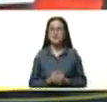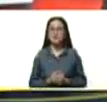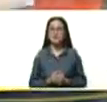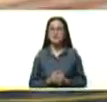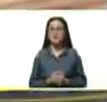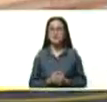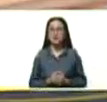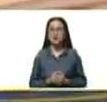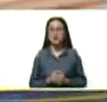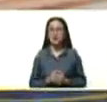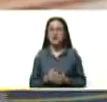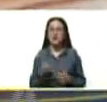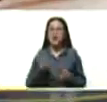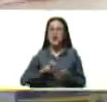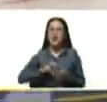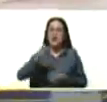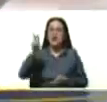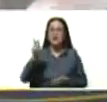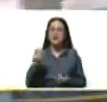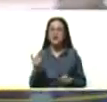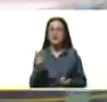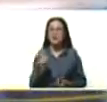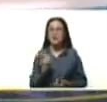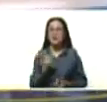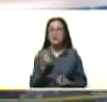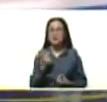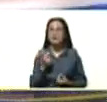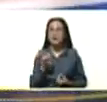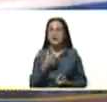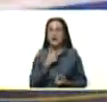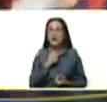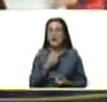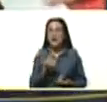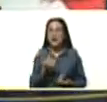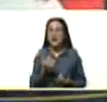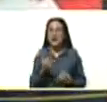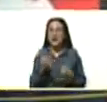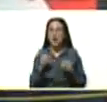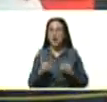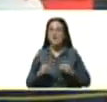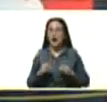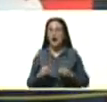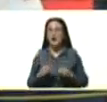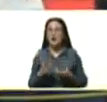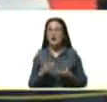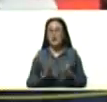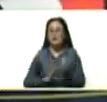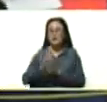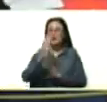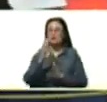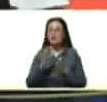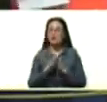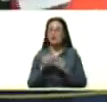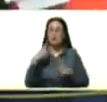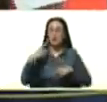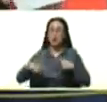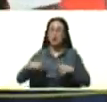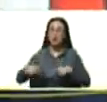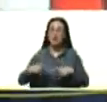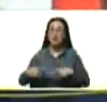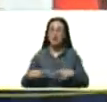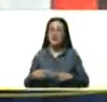el repuesto de una escalera, pero aquí no faltan las ganas, los ovarios y los testículos para sacar adelante todos los días,